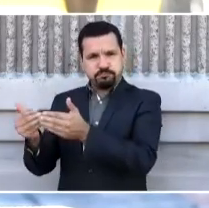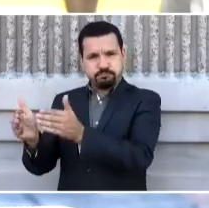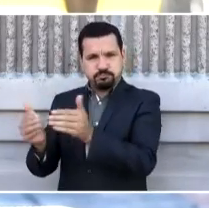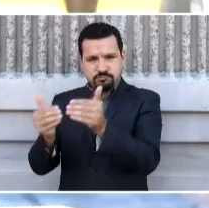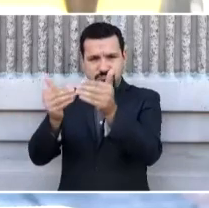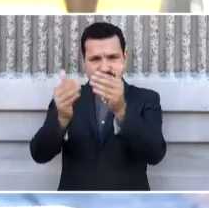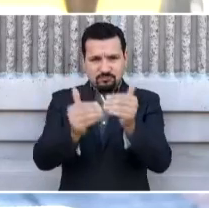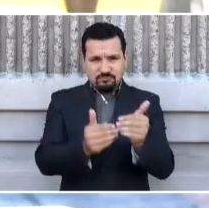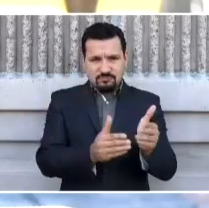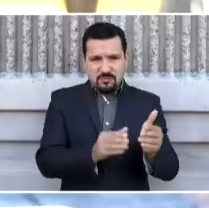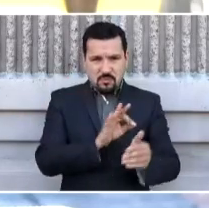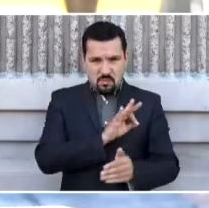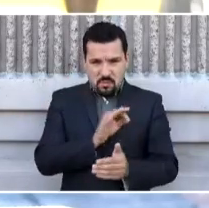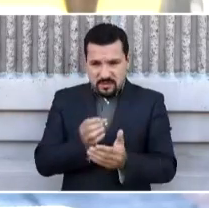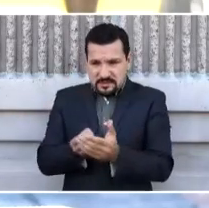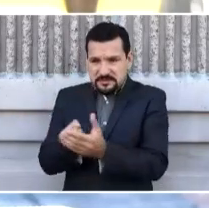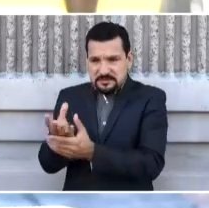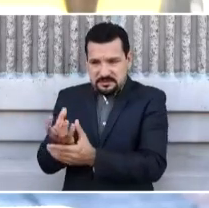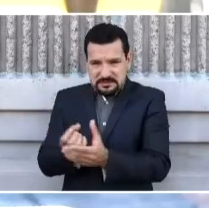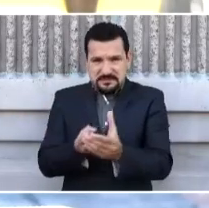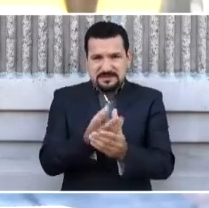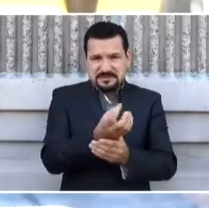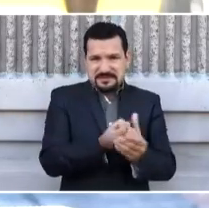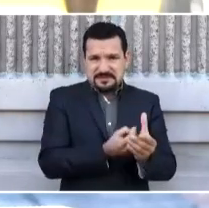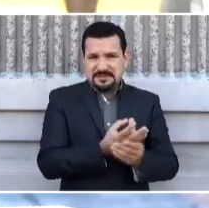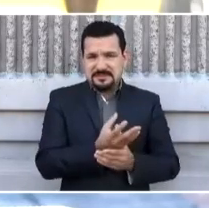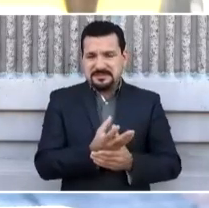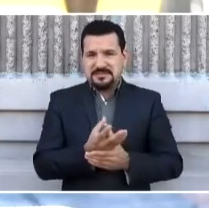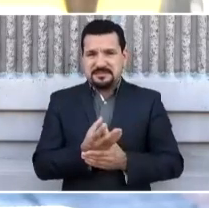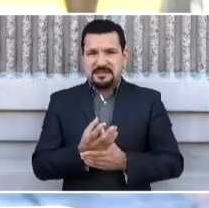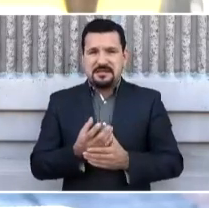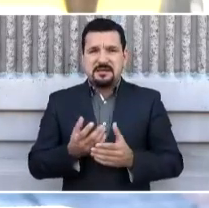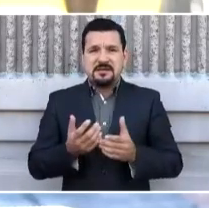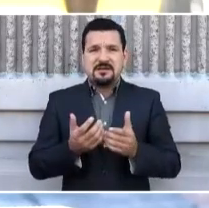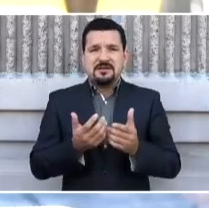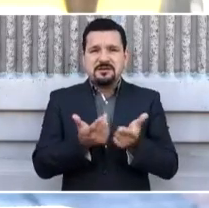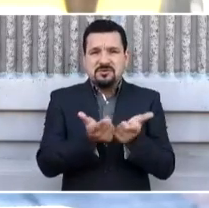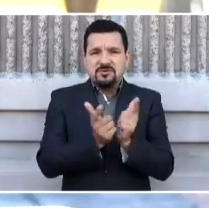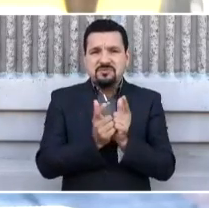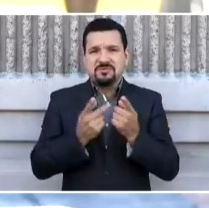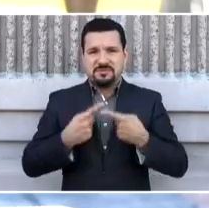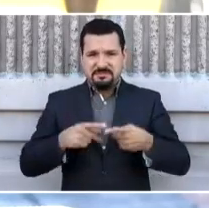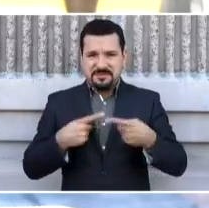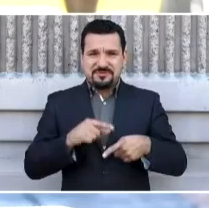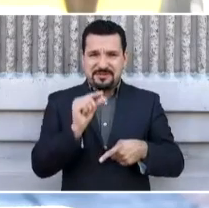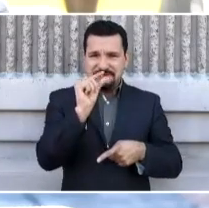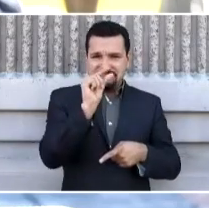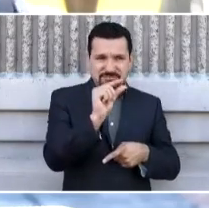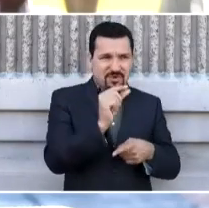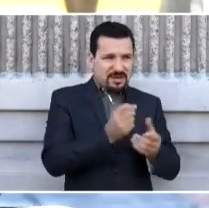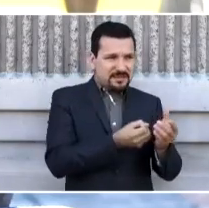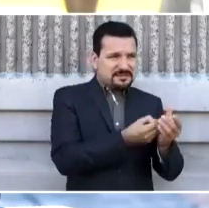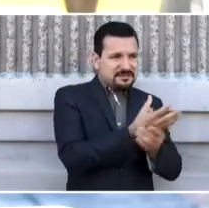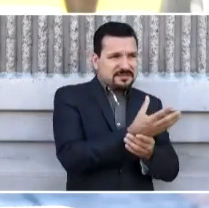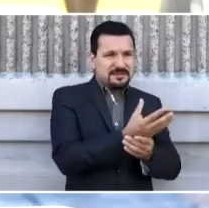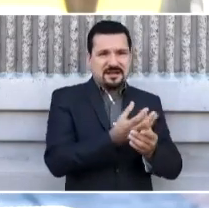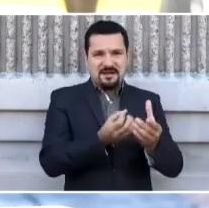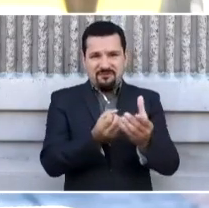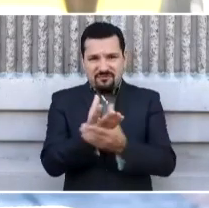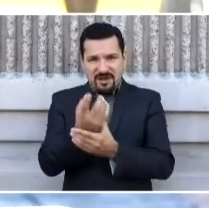irá saliendo, voy a decirlo de una forma simple, pequeñas canastas de la población que se van a